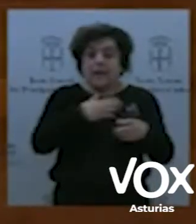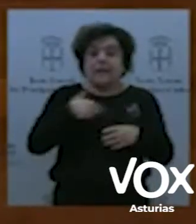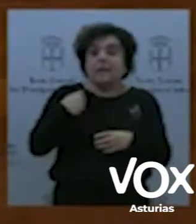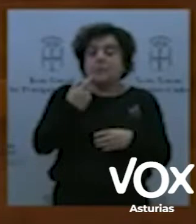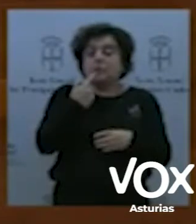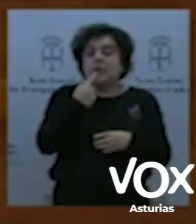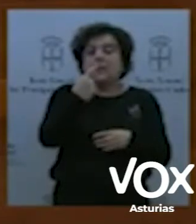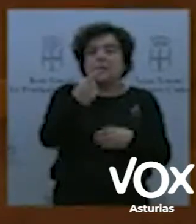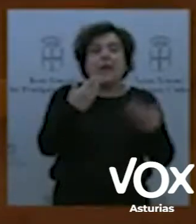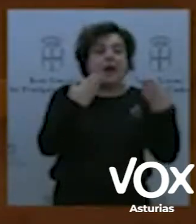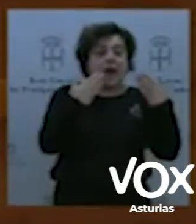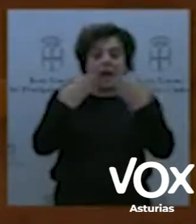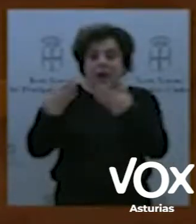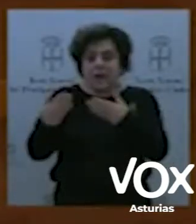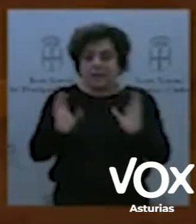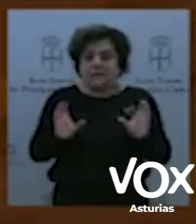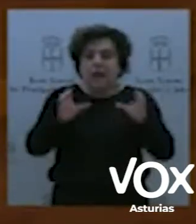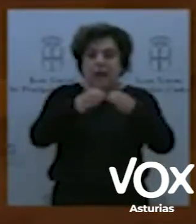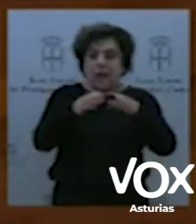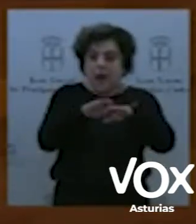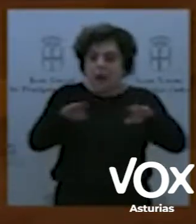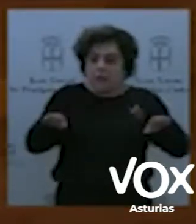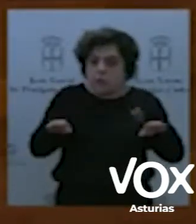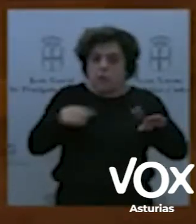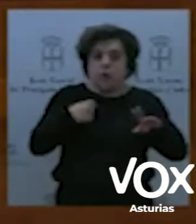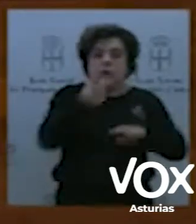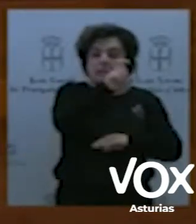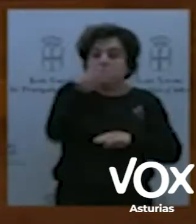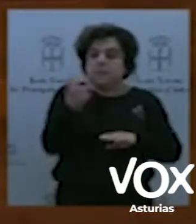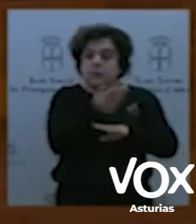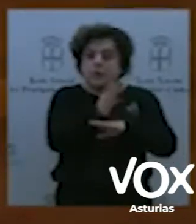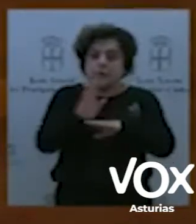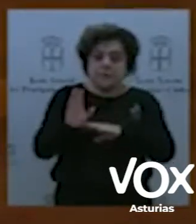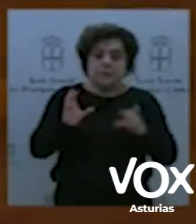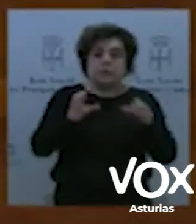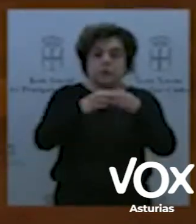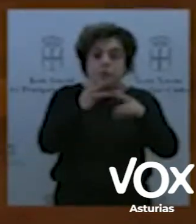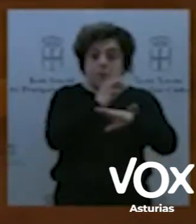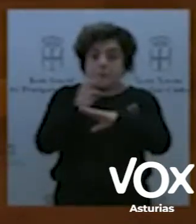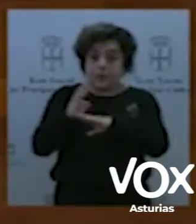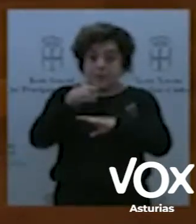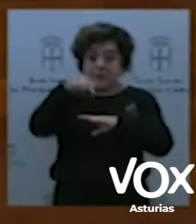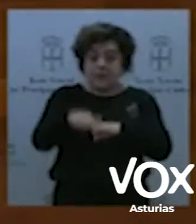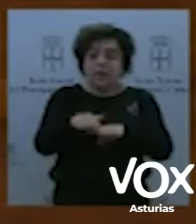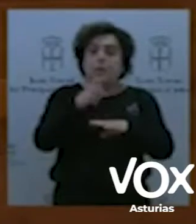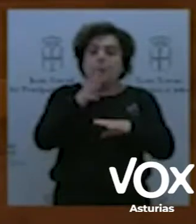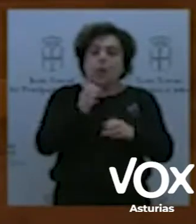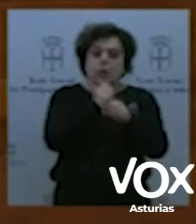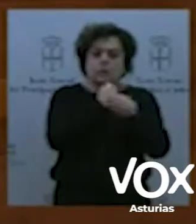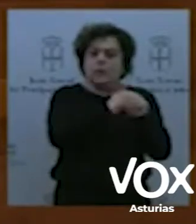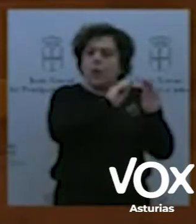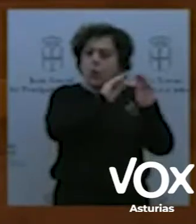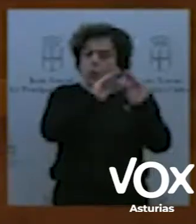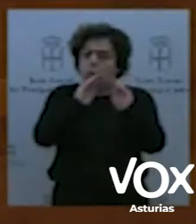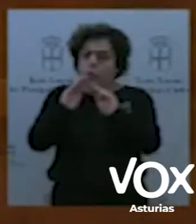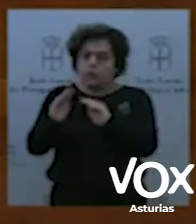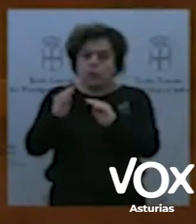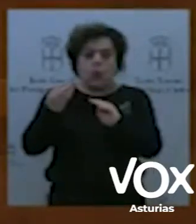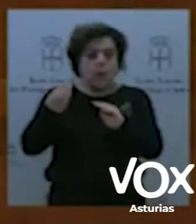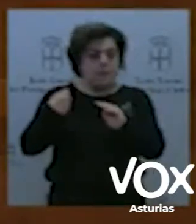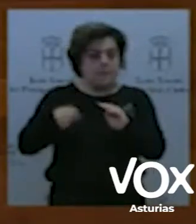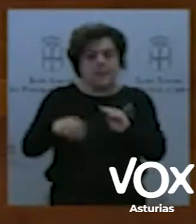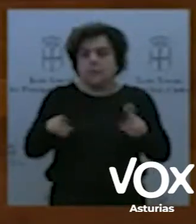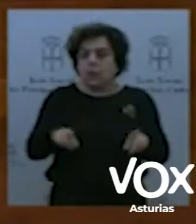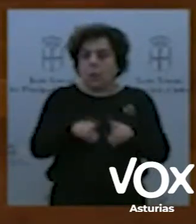de representantes de los grupos de esta Cámara por la dedicación con la que, al igual que nosotros, se han enfrentado al análisis y